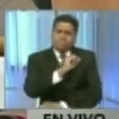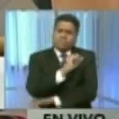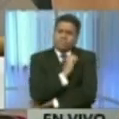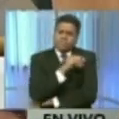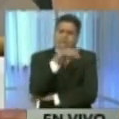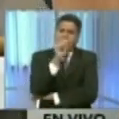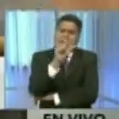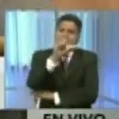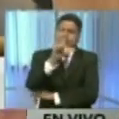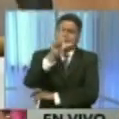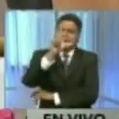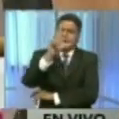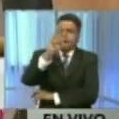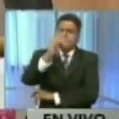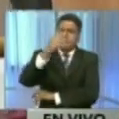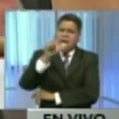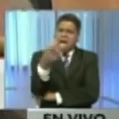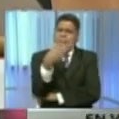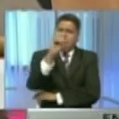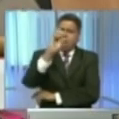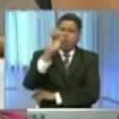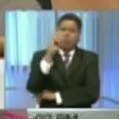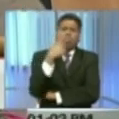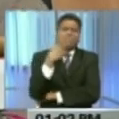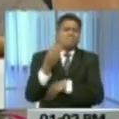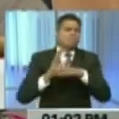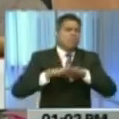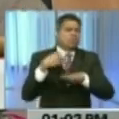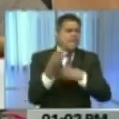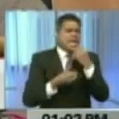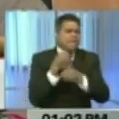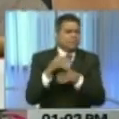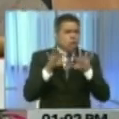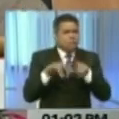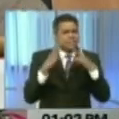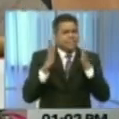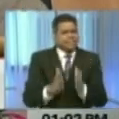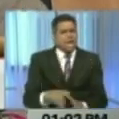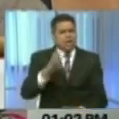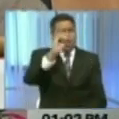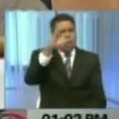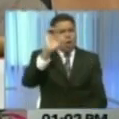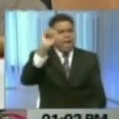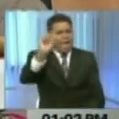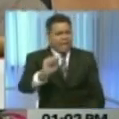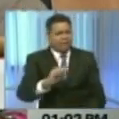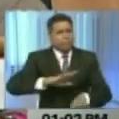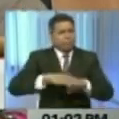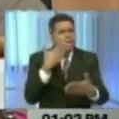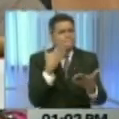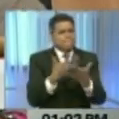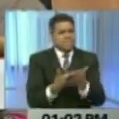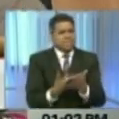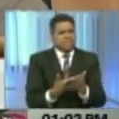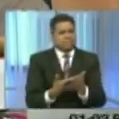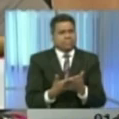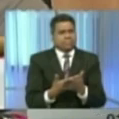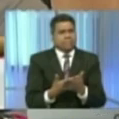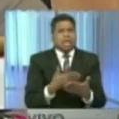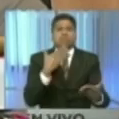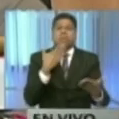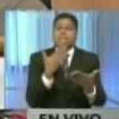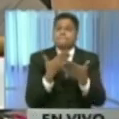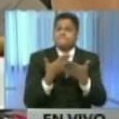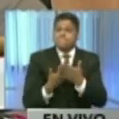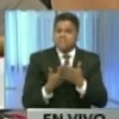esto? Aquí está la carta del presidente de la Asamblea Nacional donde se lo solicita, donde solicita intervenir a